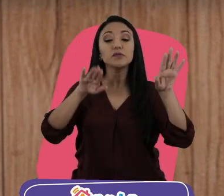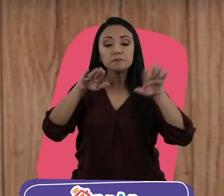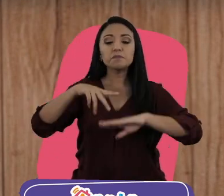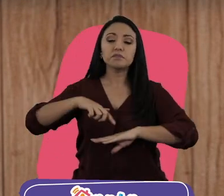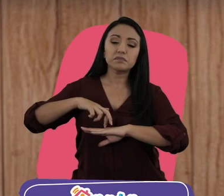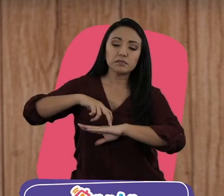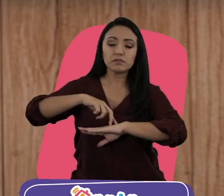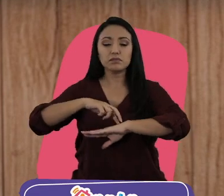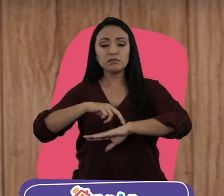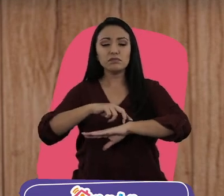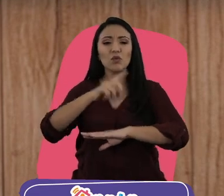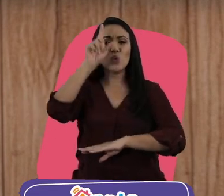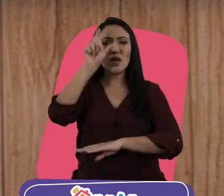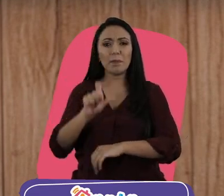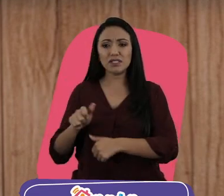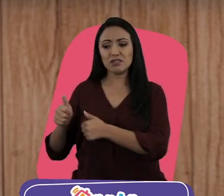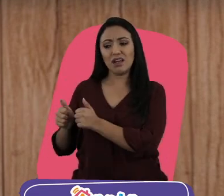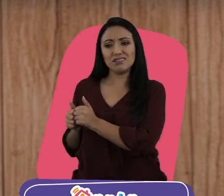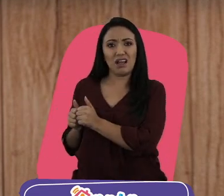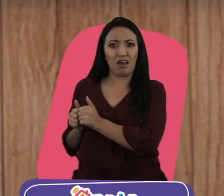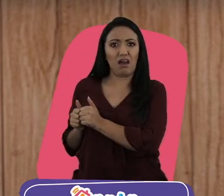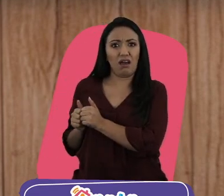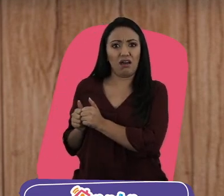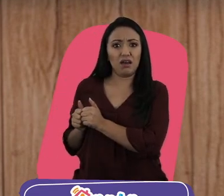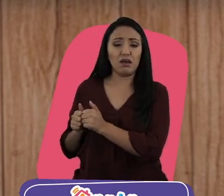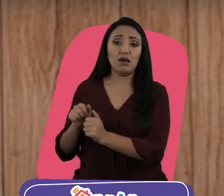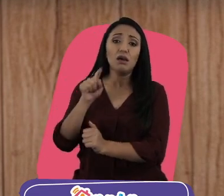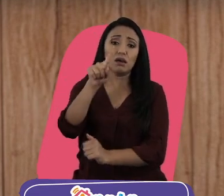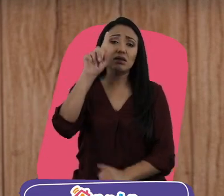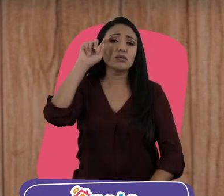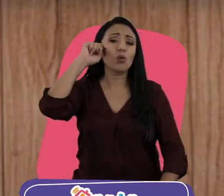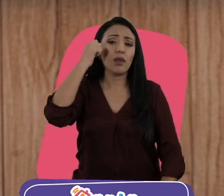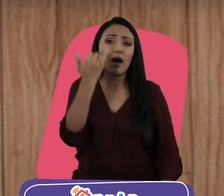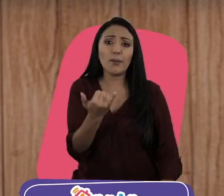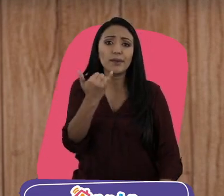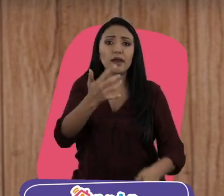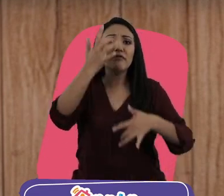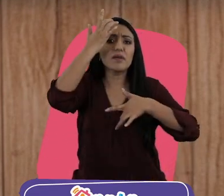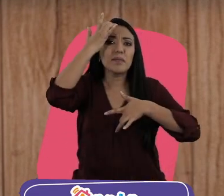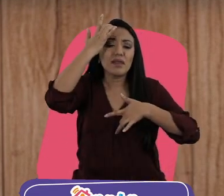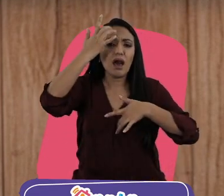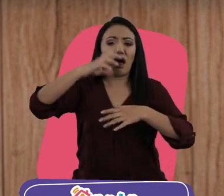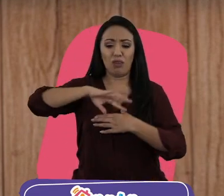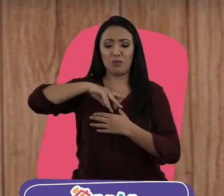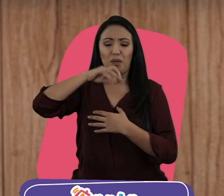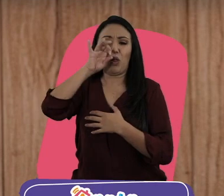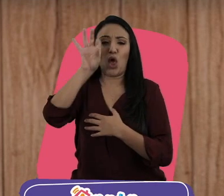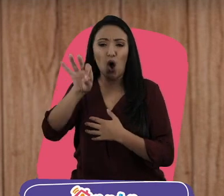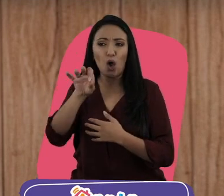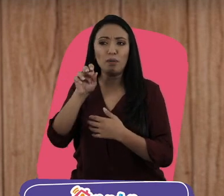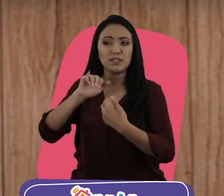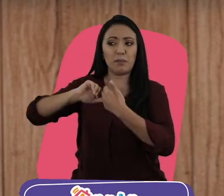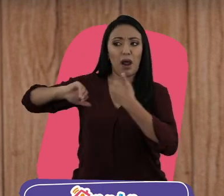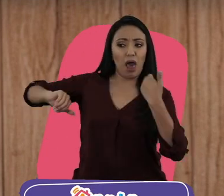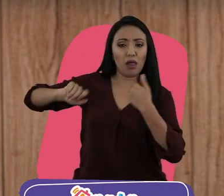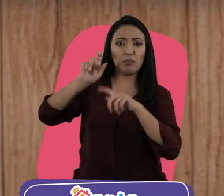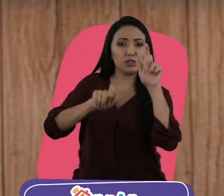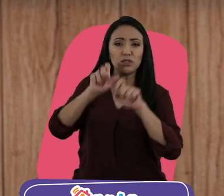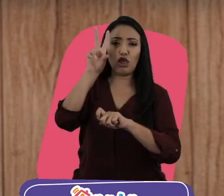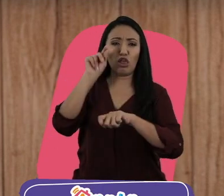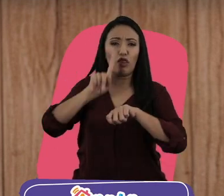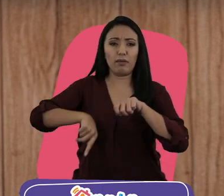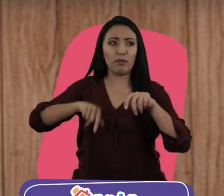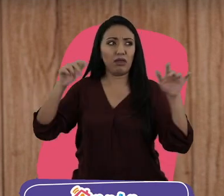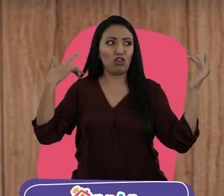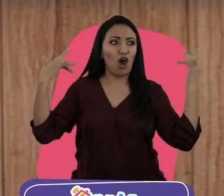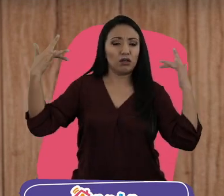la atención. Él se hizo hacia un costado, se separó y con una sonrisa me pidió disculpas.